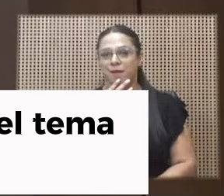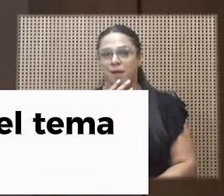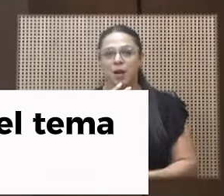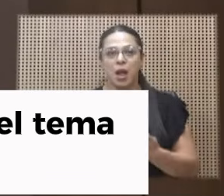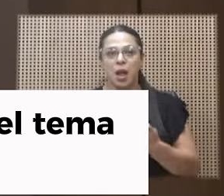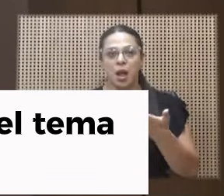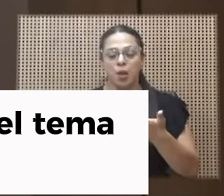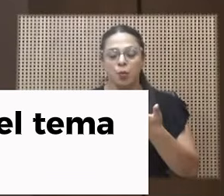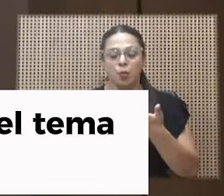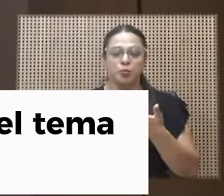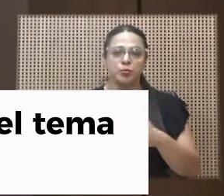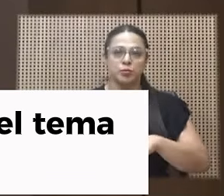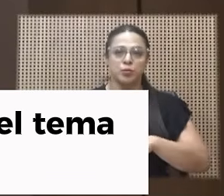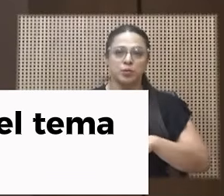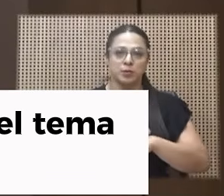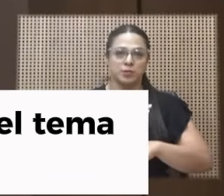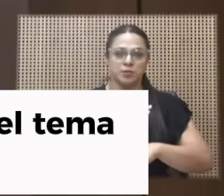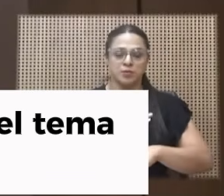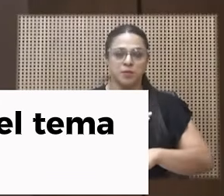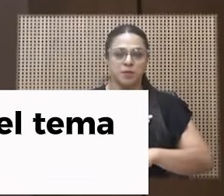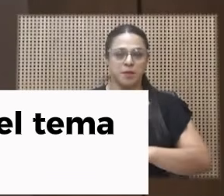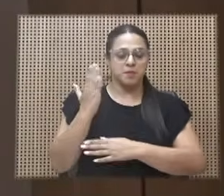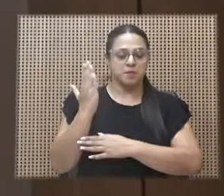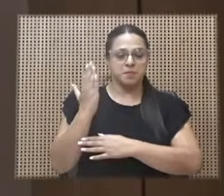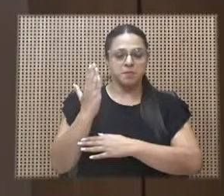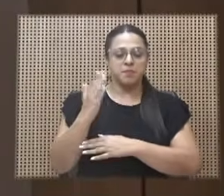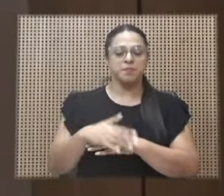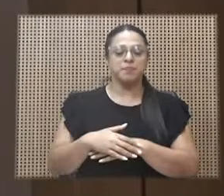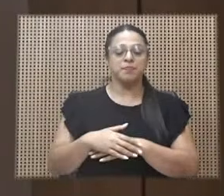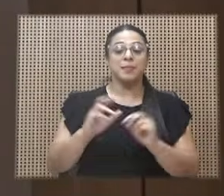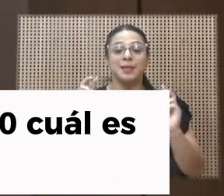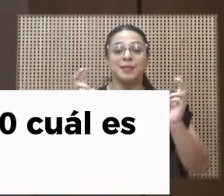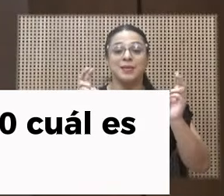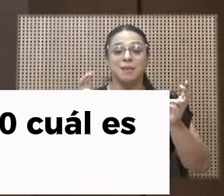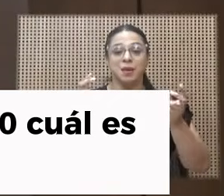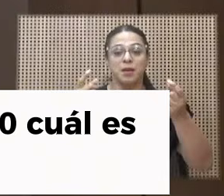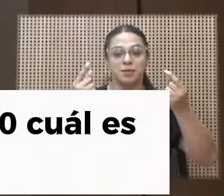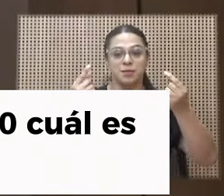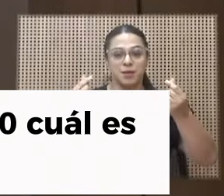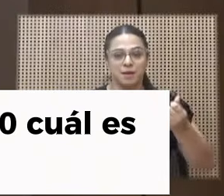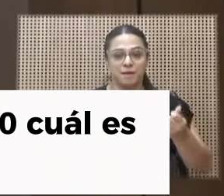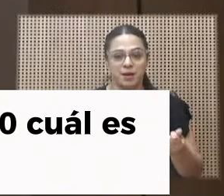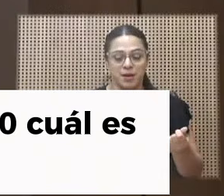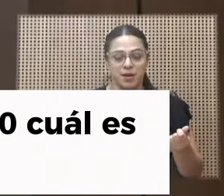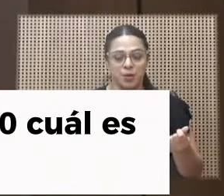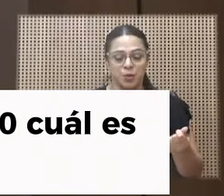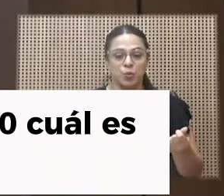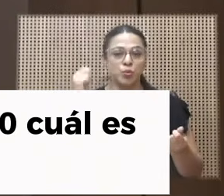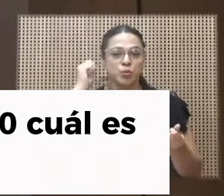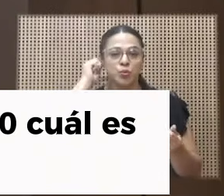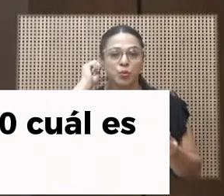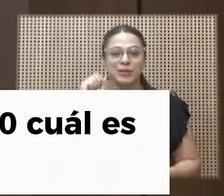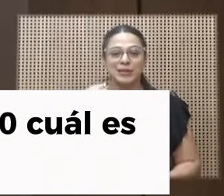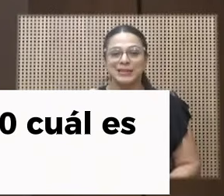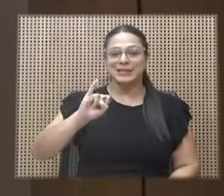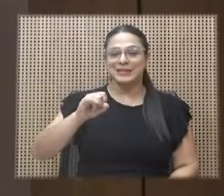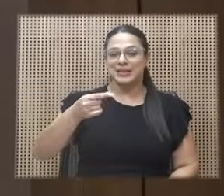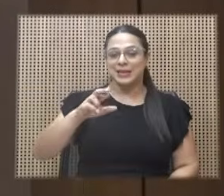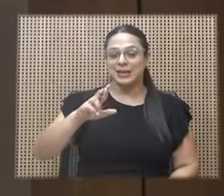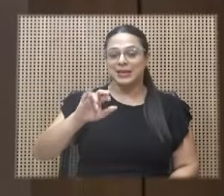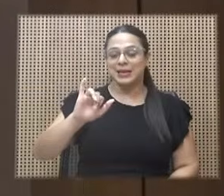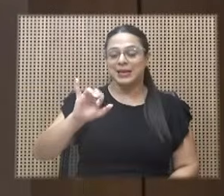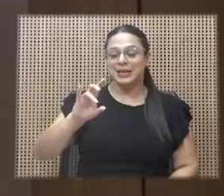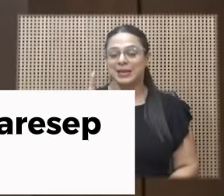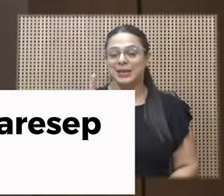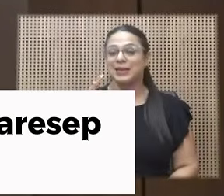algunas etapas de mi exposición. El tema tarifario, doña Sigrid, ahí está claro en el artículo 40 cuál es el rol